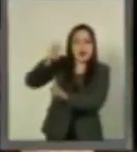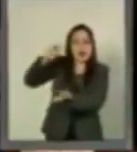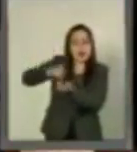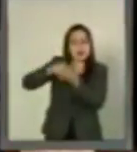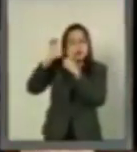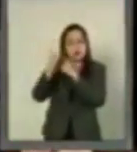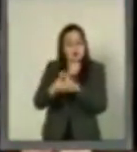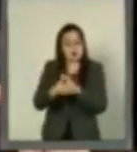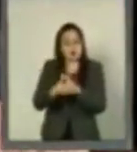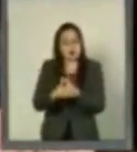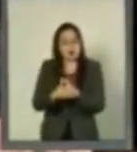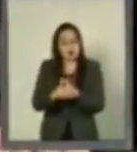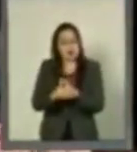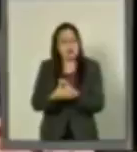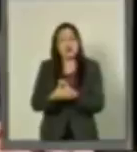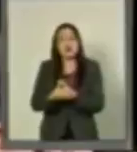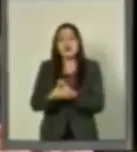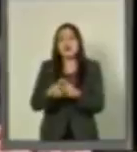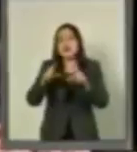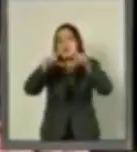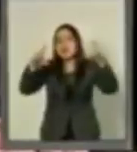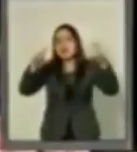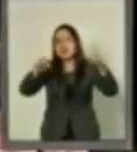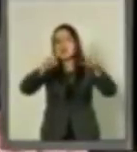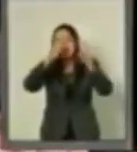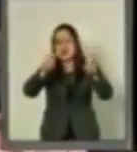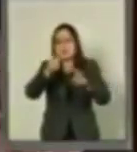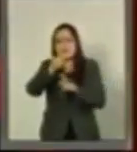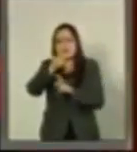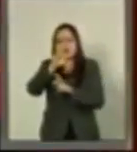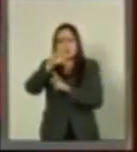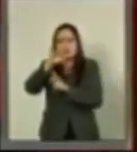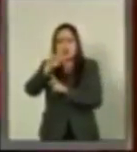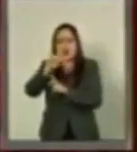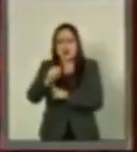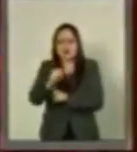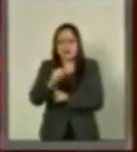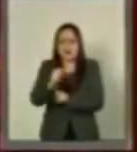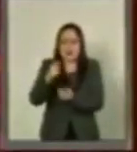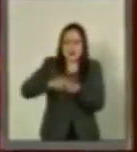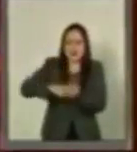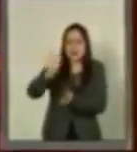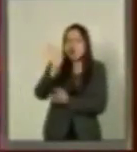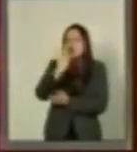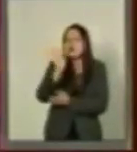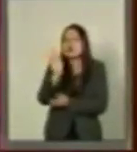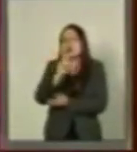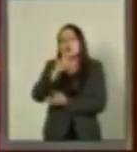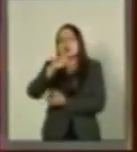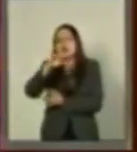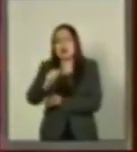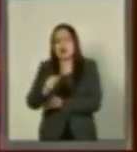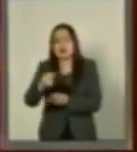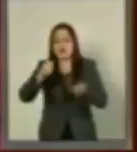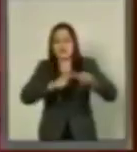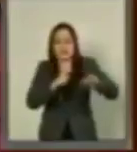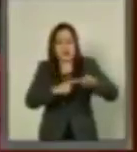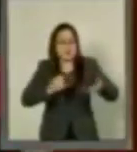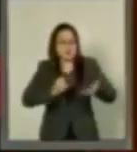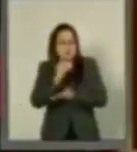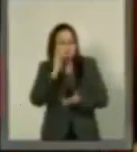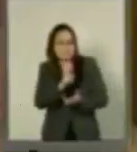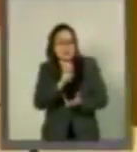comisión, el término de víctimas por posibles víctimas y de sentencias por sentencias de primera